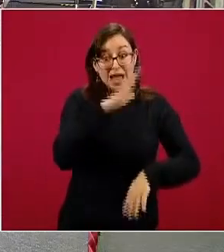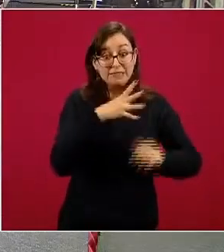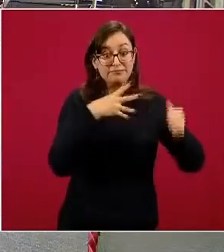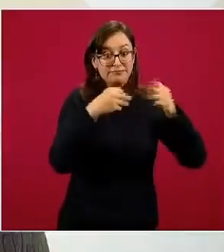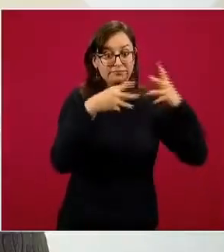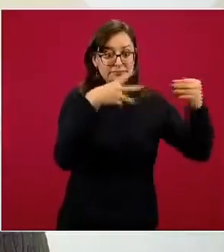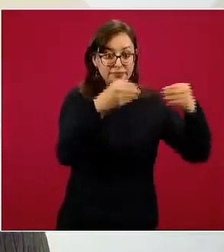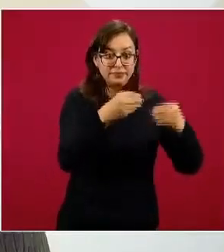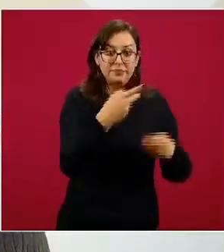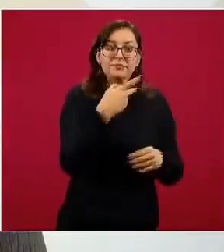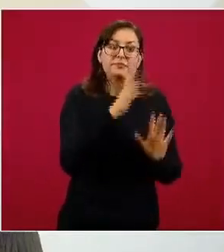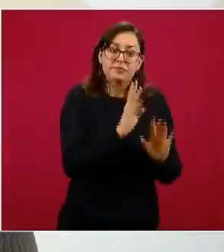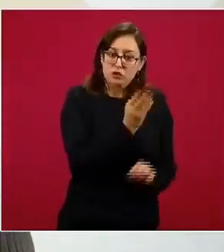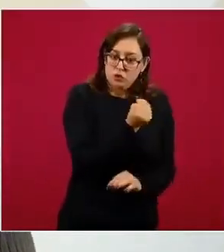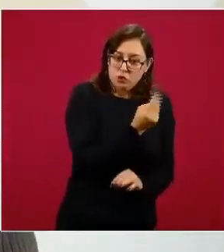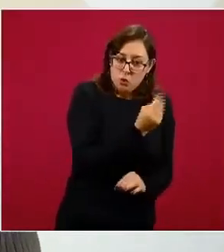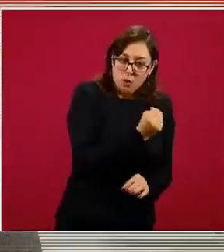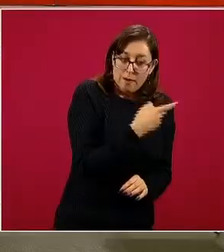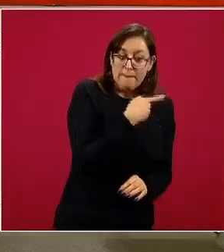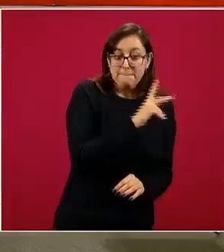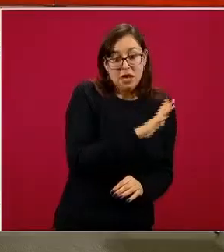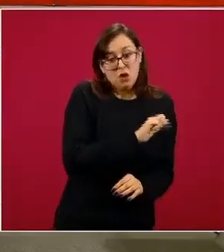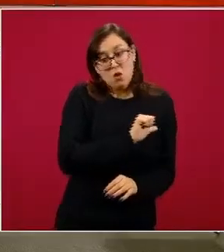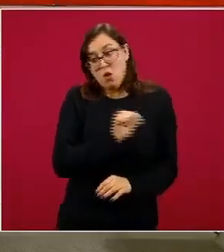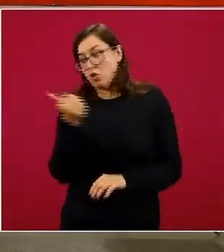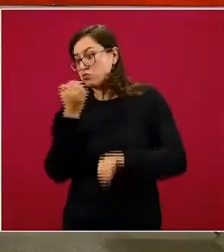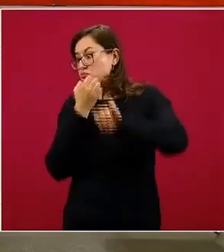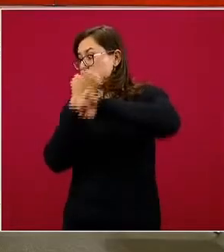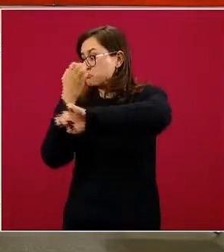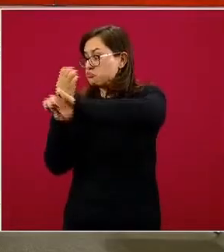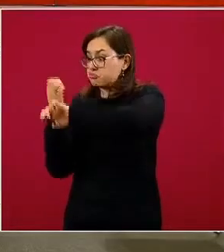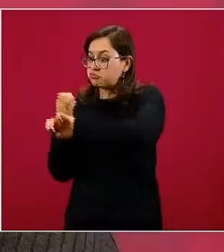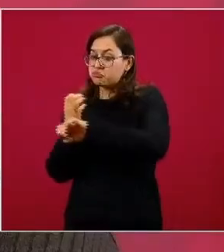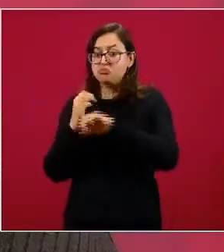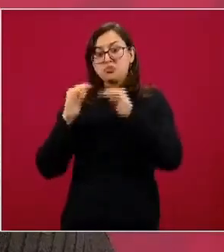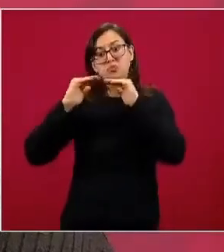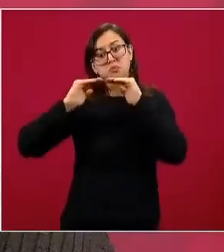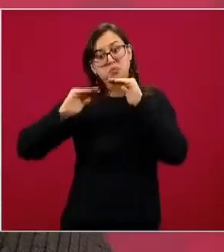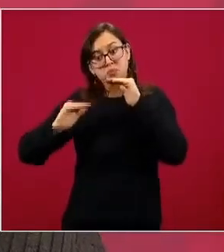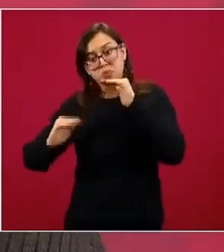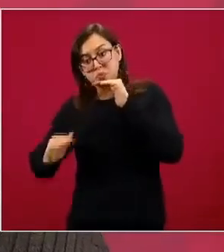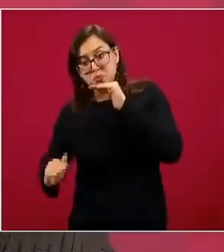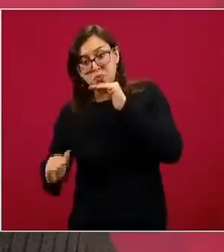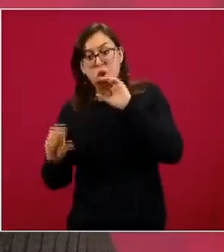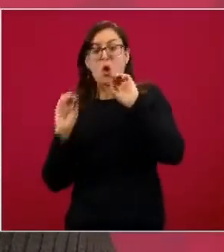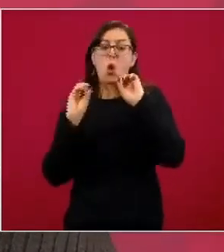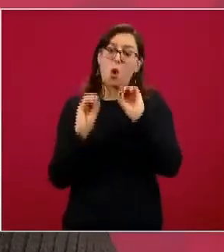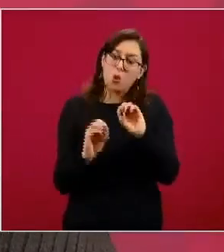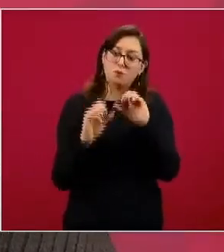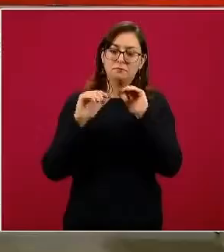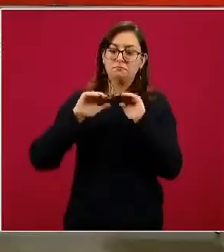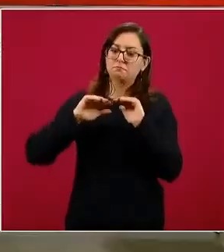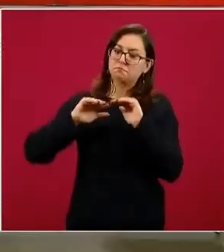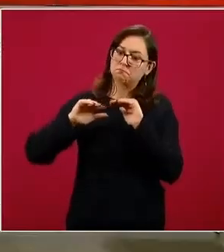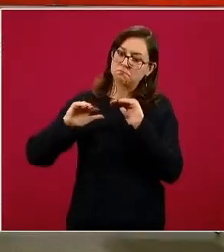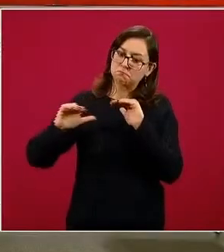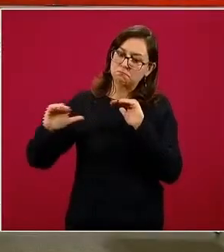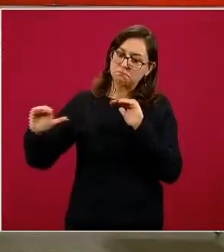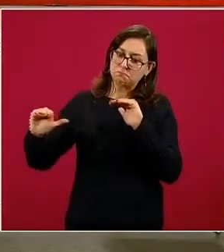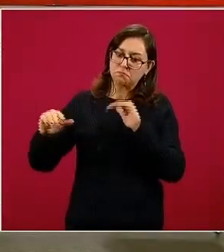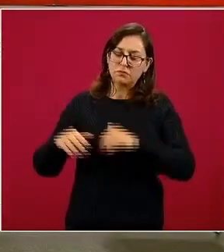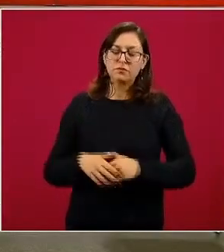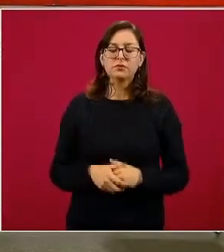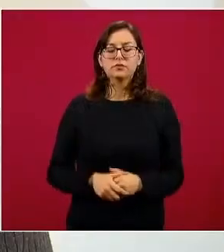mayoría de entidades o están con esta tendencia descendente o están precisamente participando de